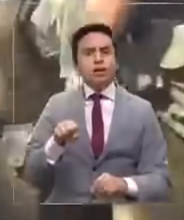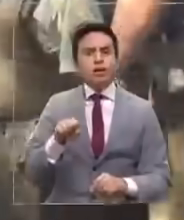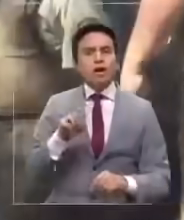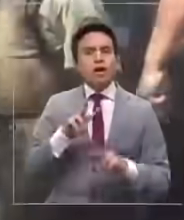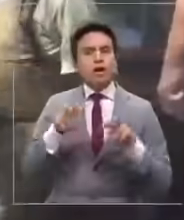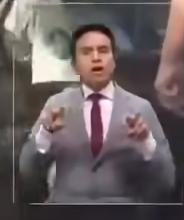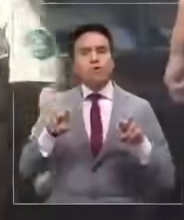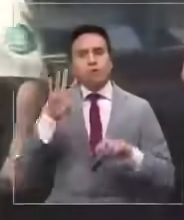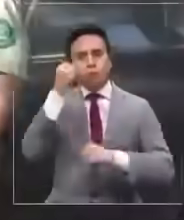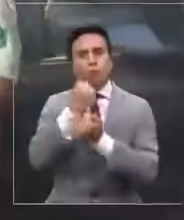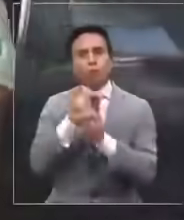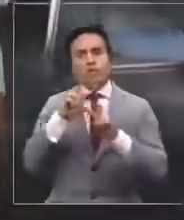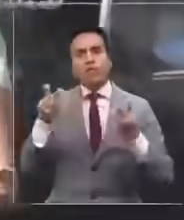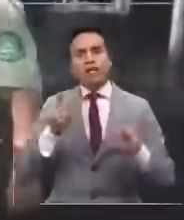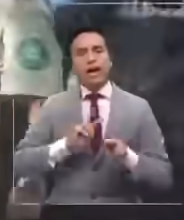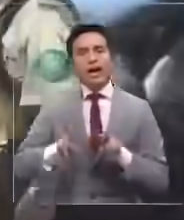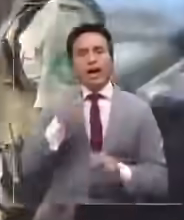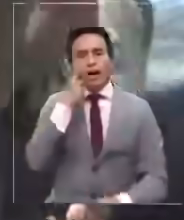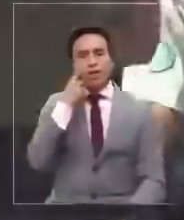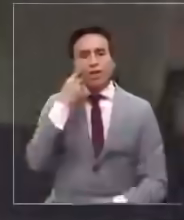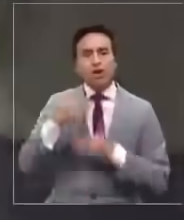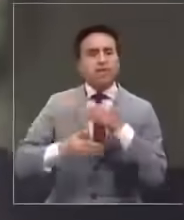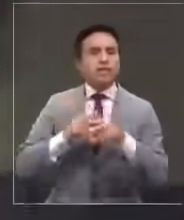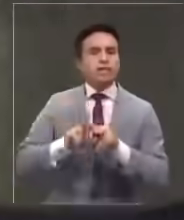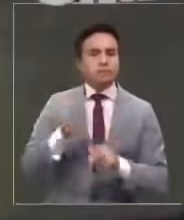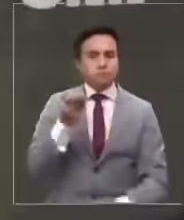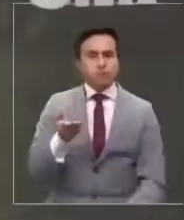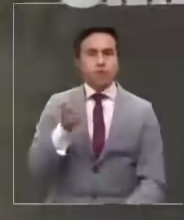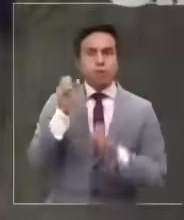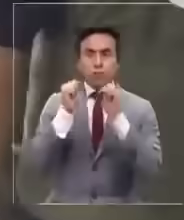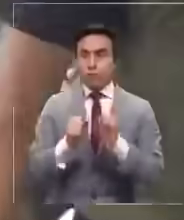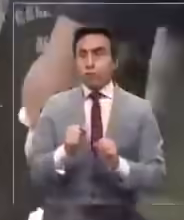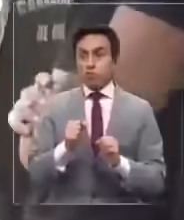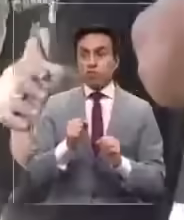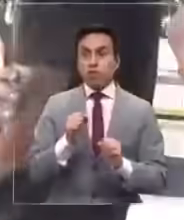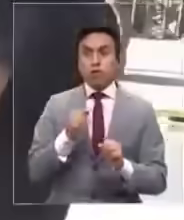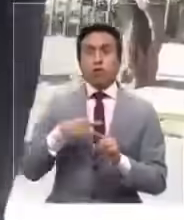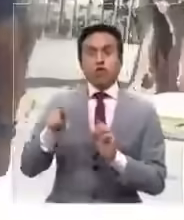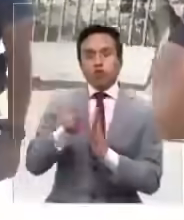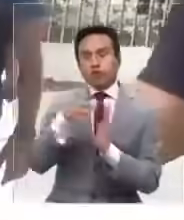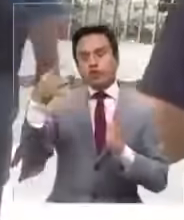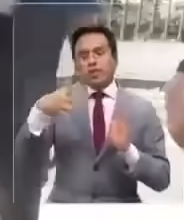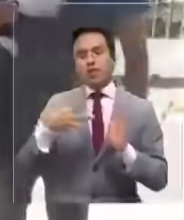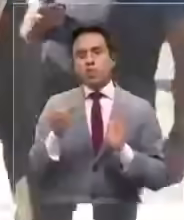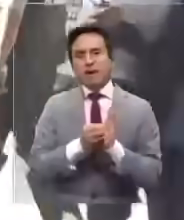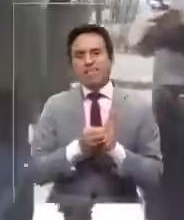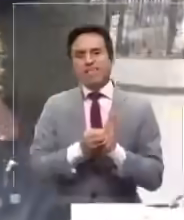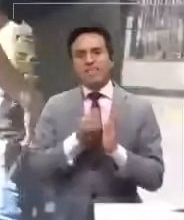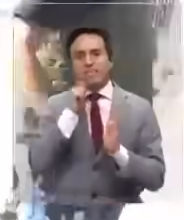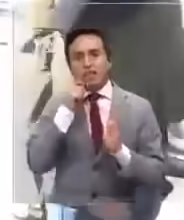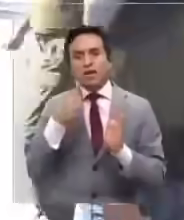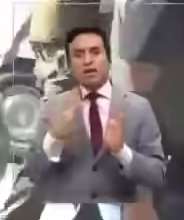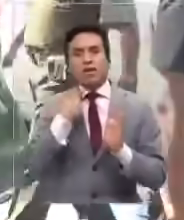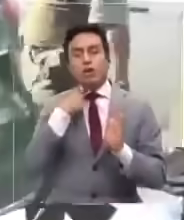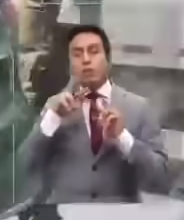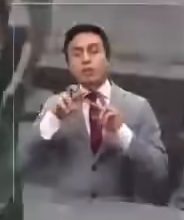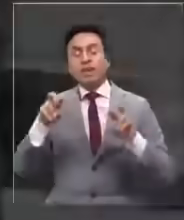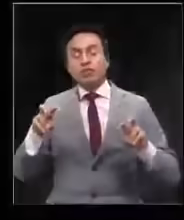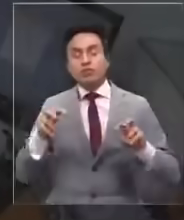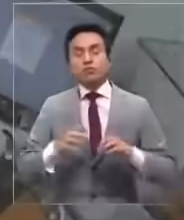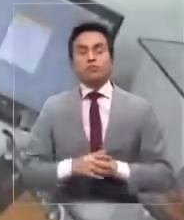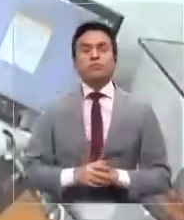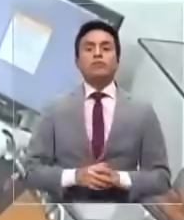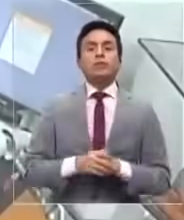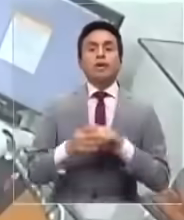vamos a qué procedimiento vamos a adoptar. Ya. Para ver si podemos encajar con algún otro delito que esté flagrante o que ellos tengan en la investigación.